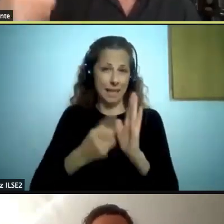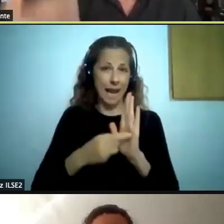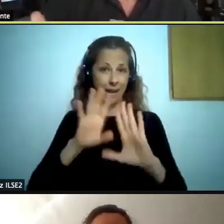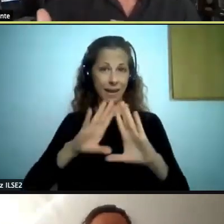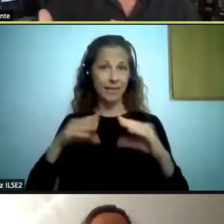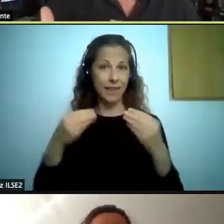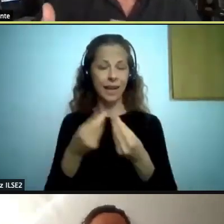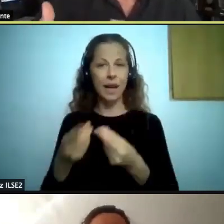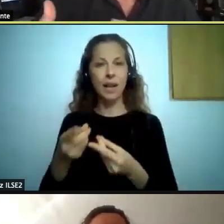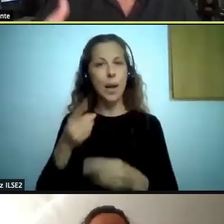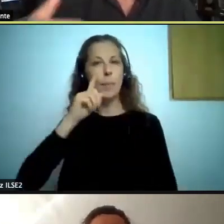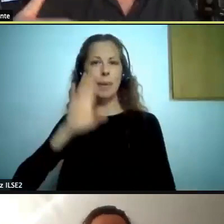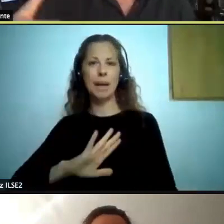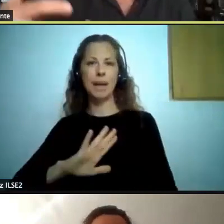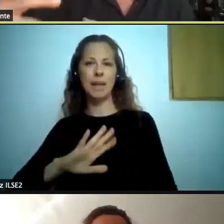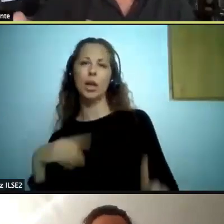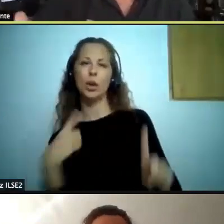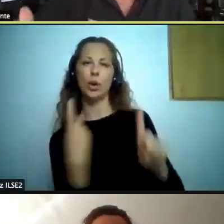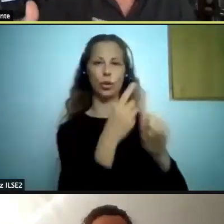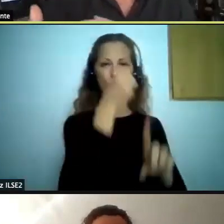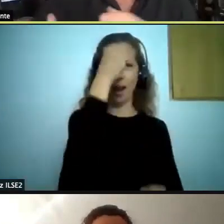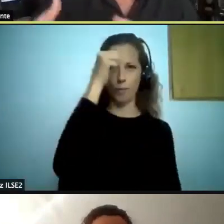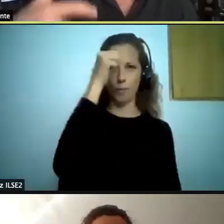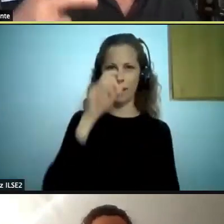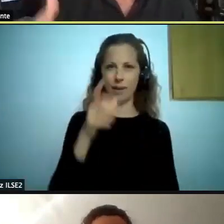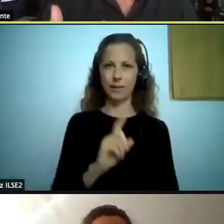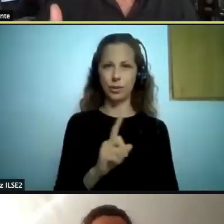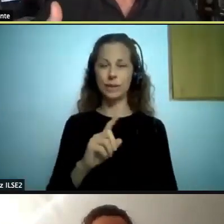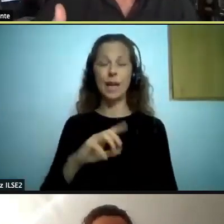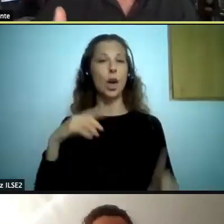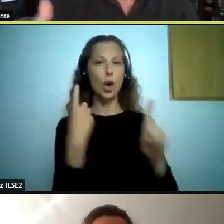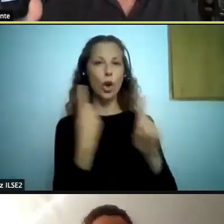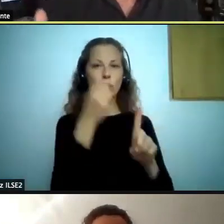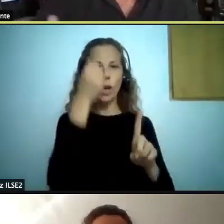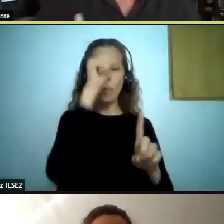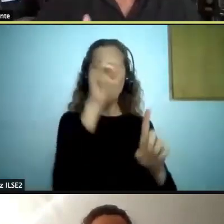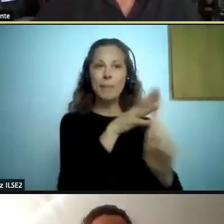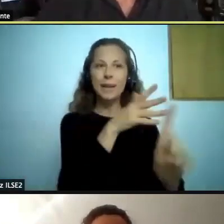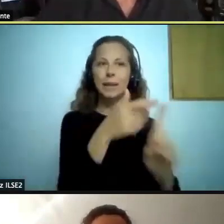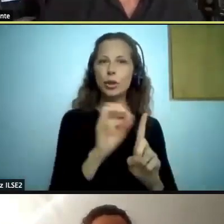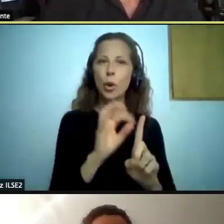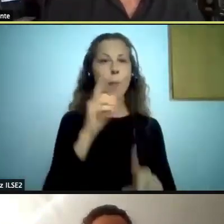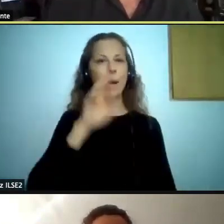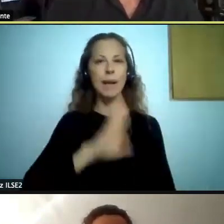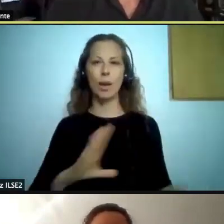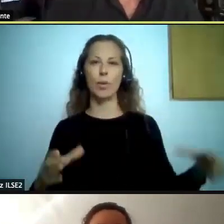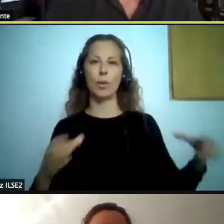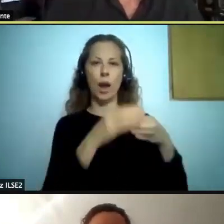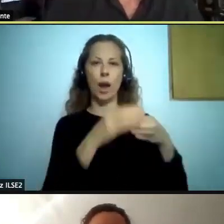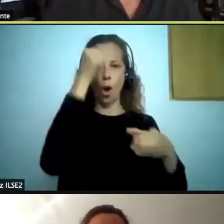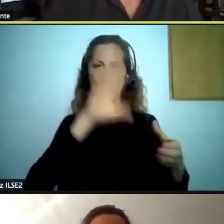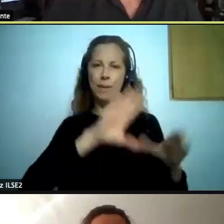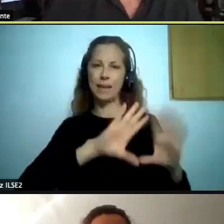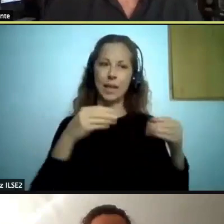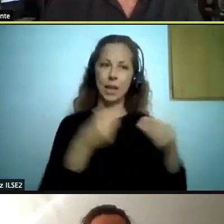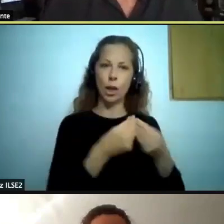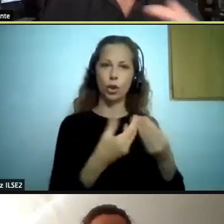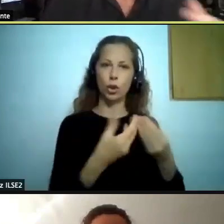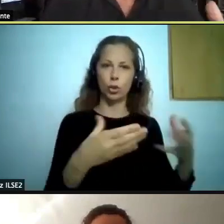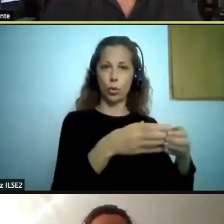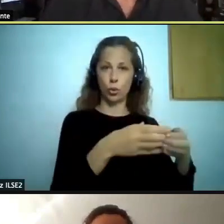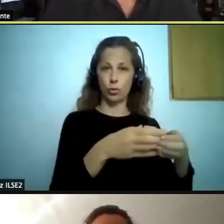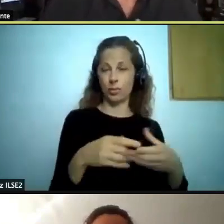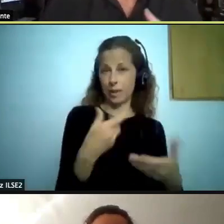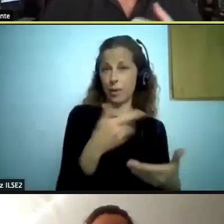va contra todos los hombres, no contra los hombres maltratadores, sino contra todos los hombres. Esa es parte de los argumentos que utiliza el machismo